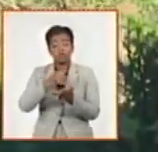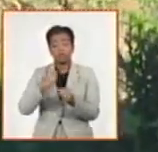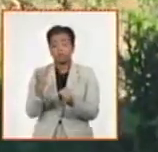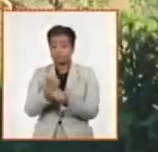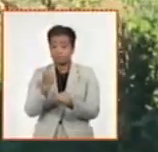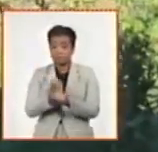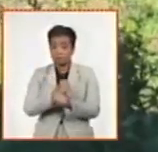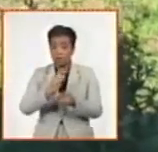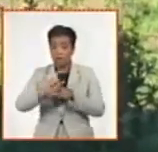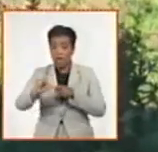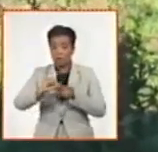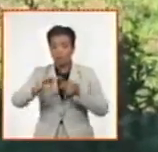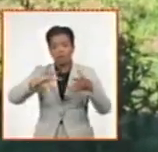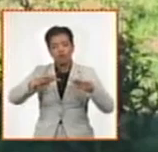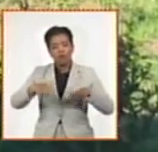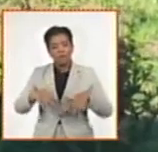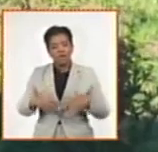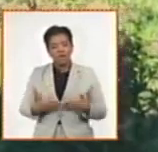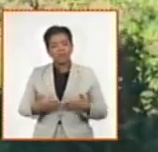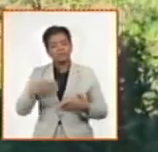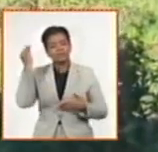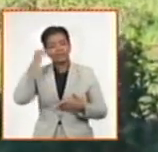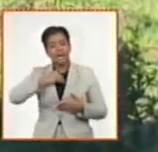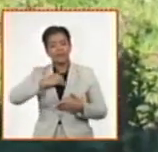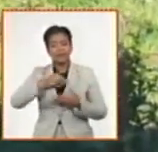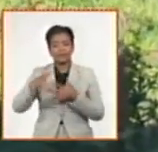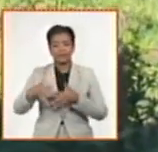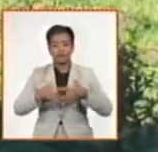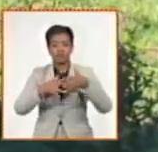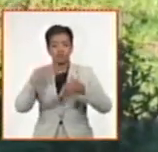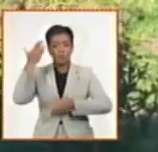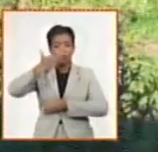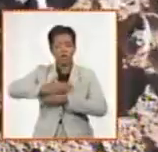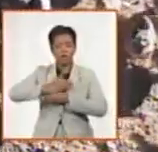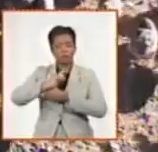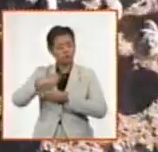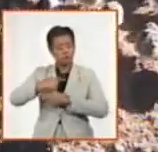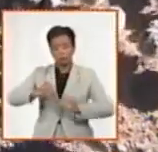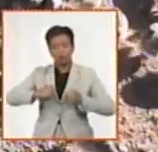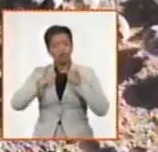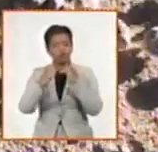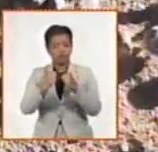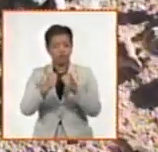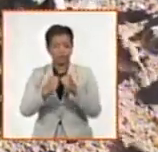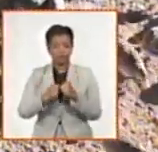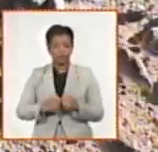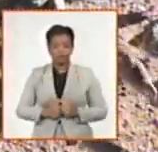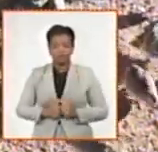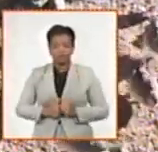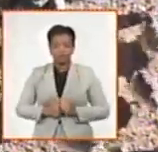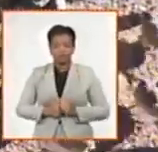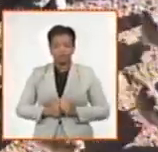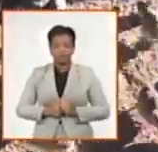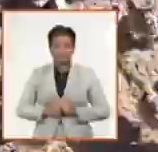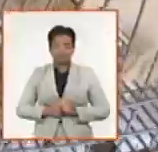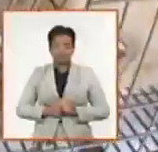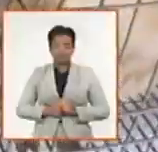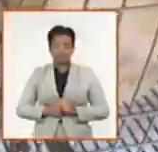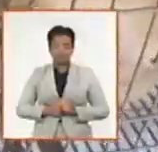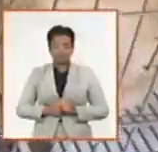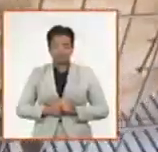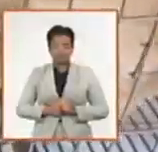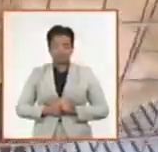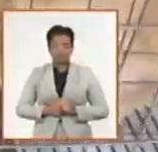emprendedor es una forma de fracturar el bloqueo y eliminar la dependencia de las importaciones. Desde Santiago de Cuba,